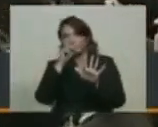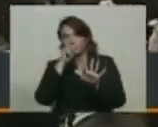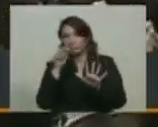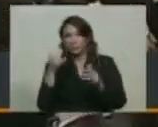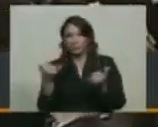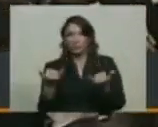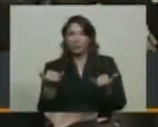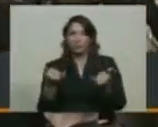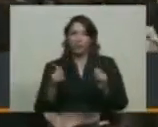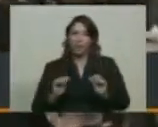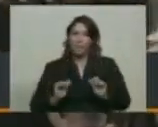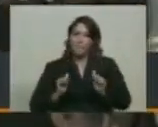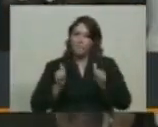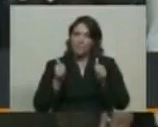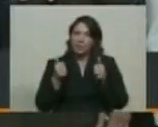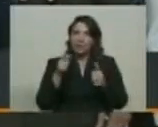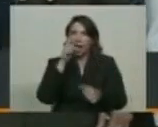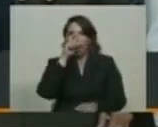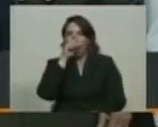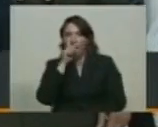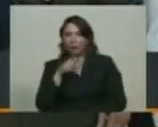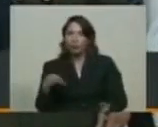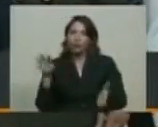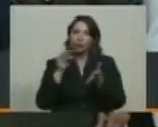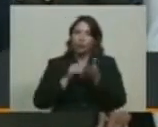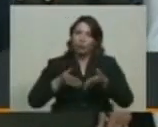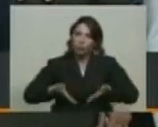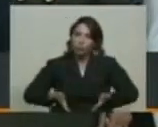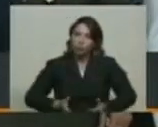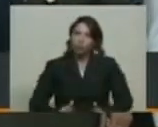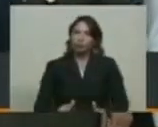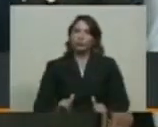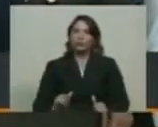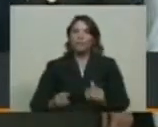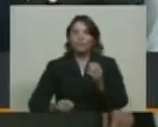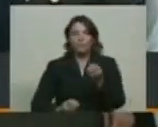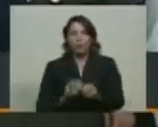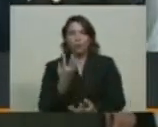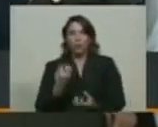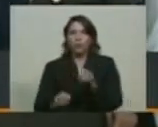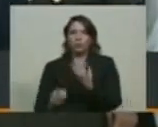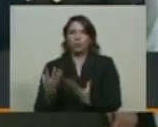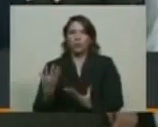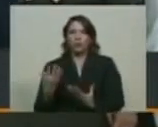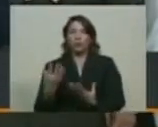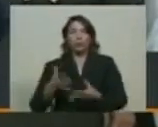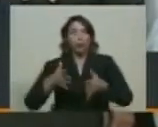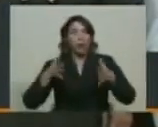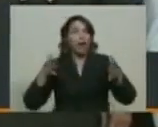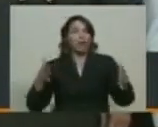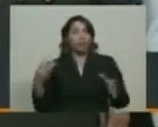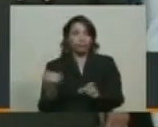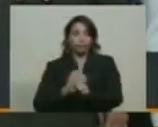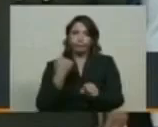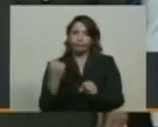ha empezado como un año de renacimiento y florecimiento. Grandes retos tenemos.